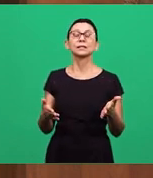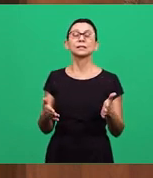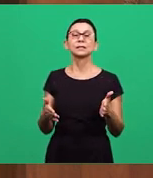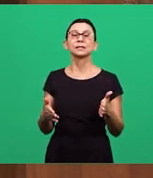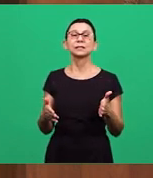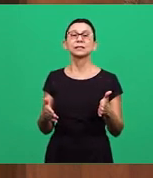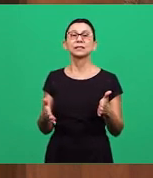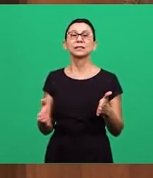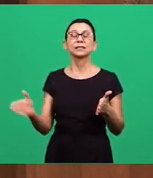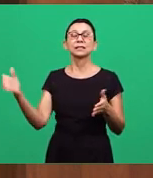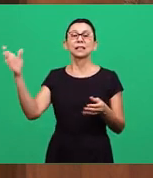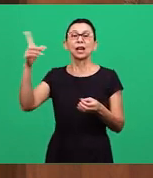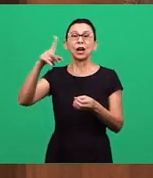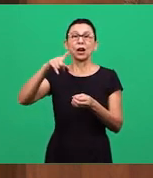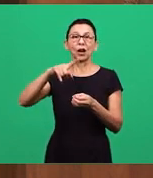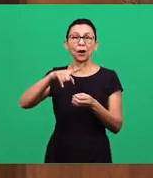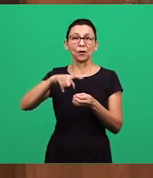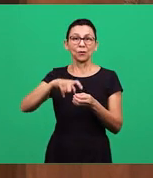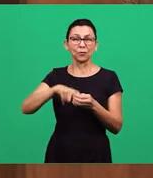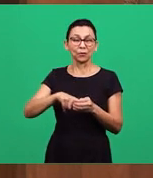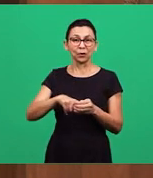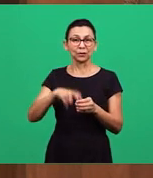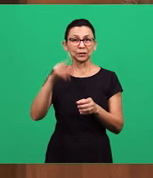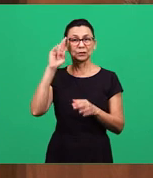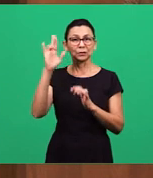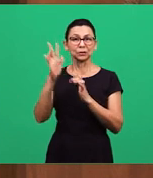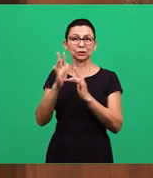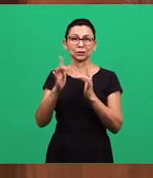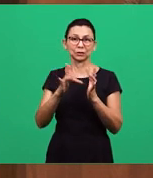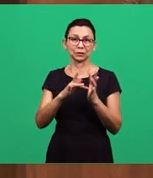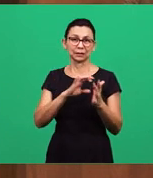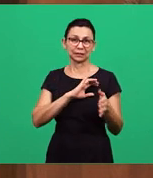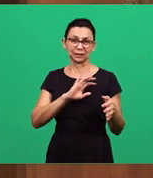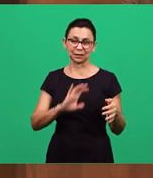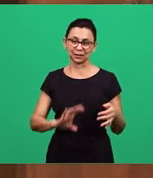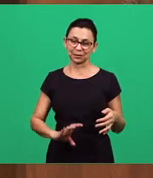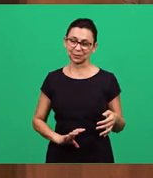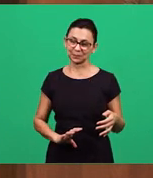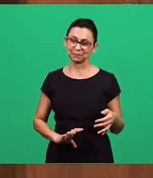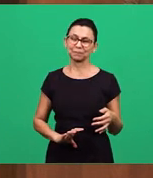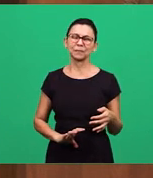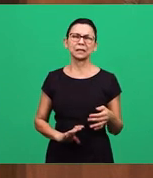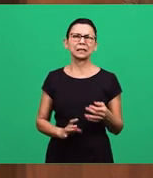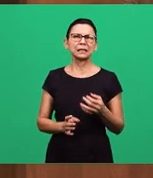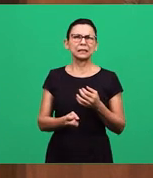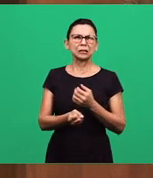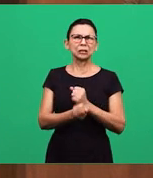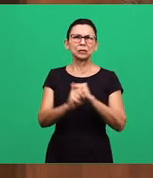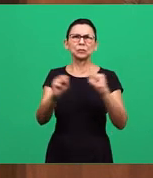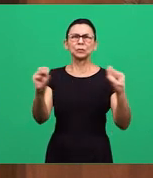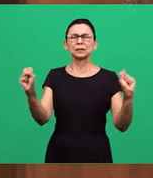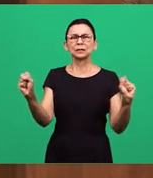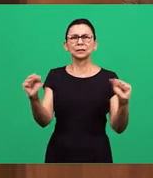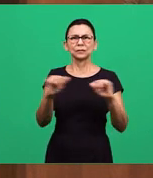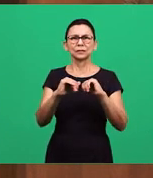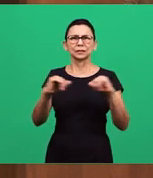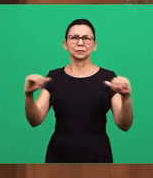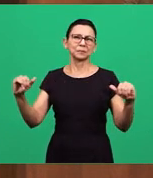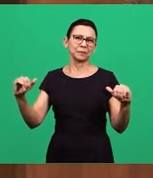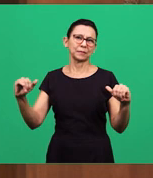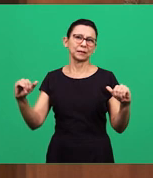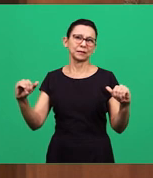la grande y maravillosa venida de nuestro Señor y Salvador Jesucristo. Es imposible